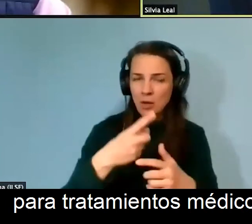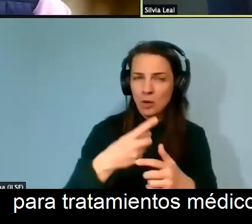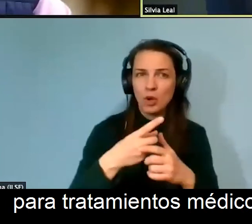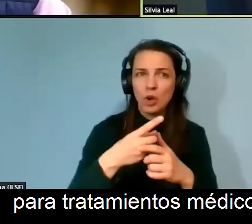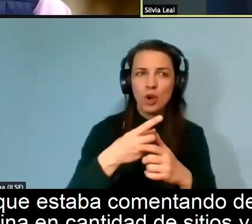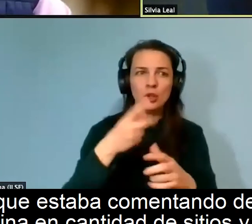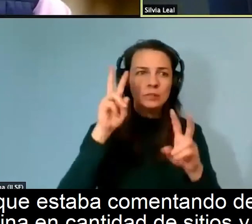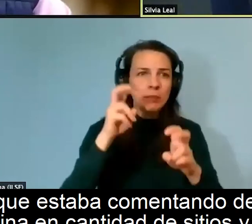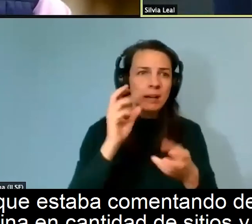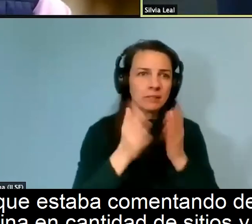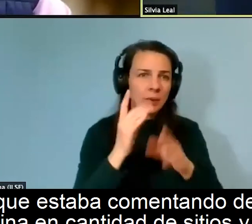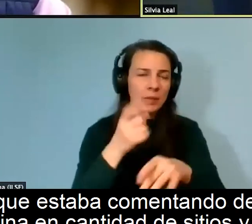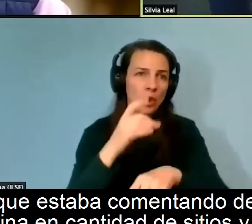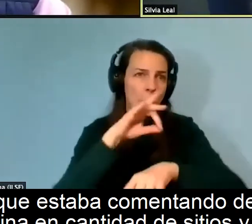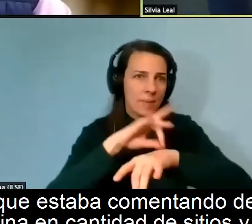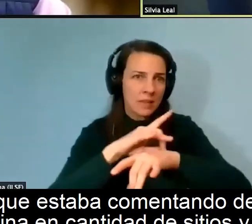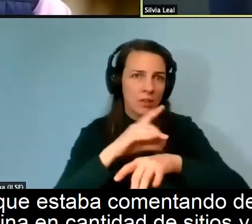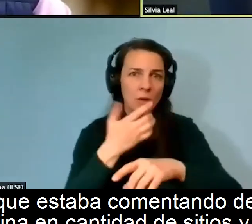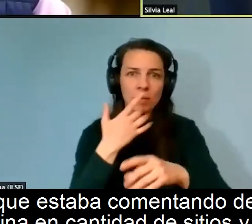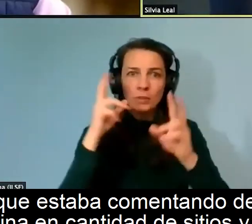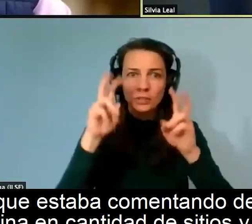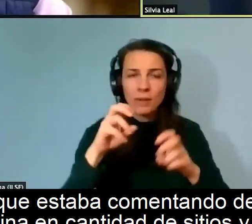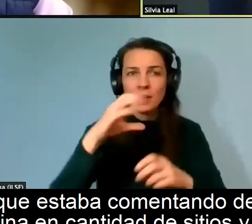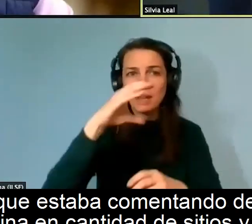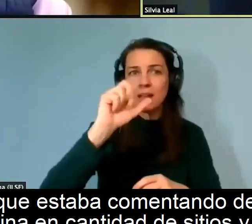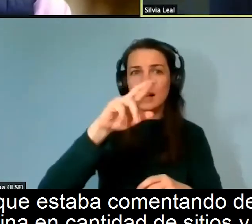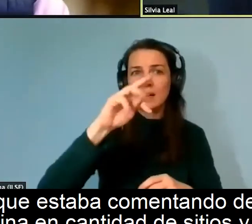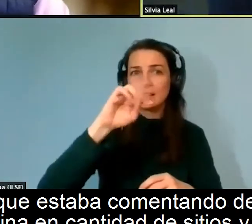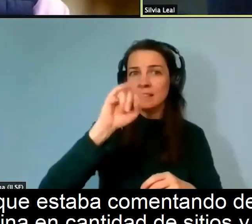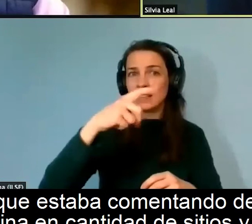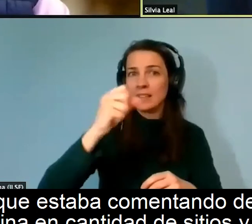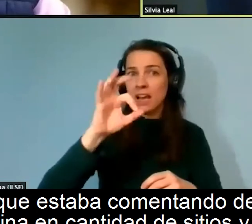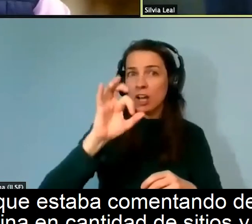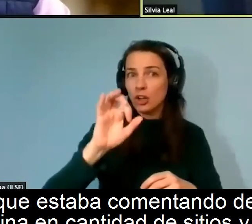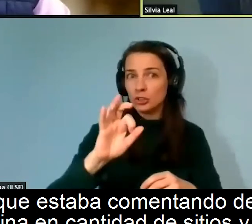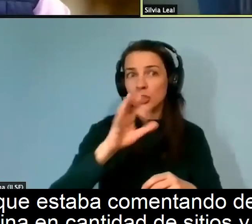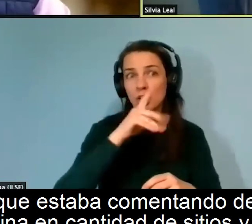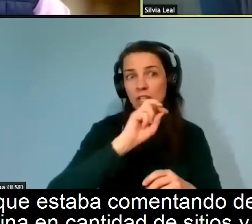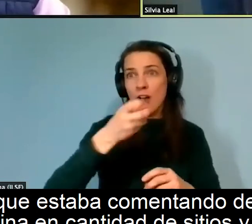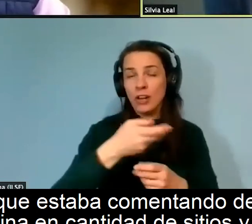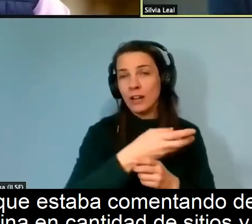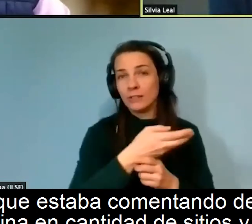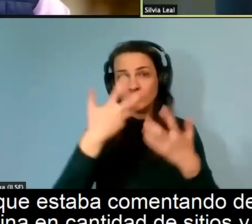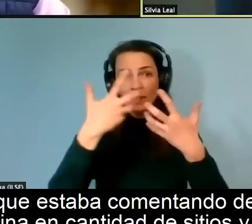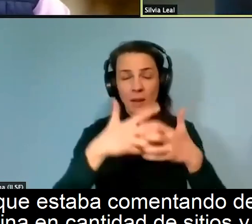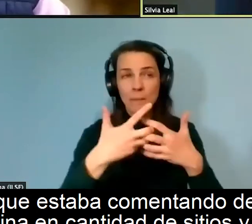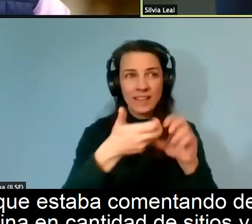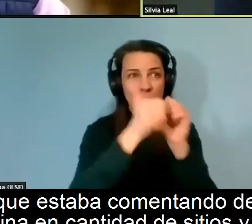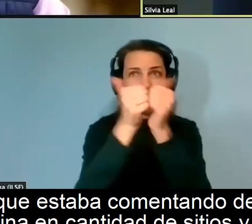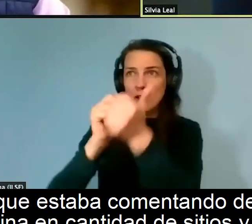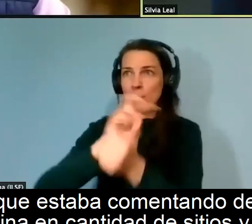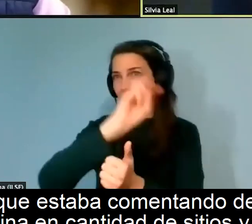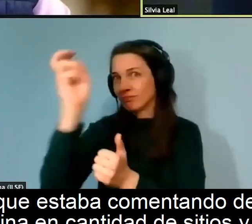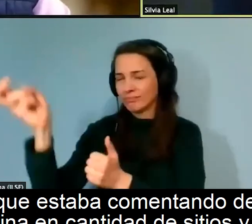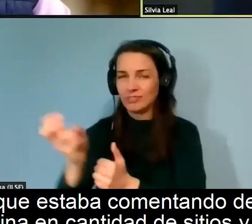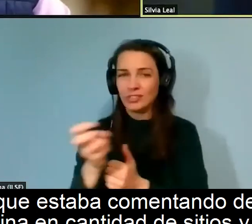tratamientos médicos, en concreto esto que estaba comentando de los cartílagos, y ahora se la están copiando la máquina en cantidad de sitios y bueno, pues